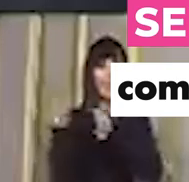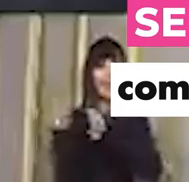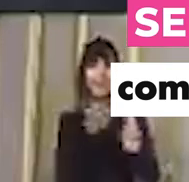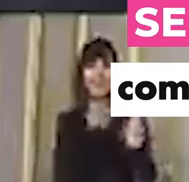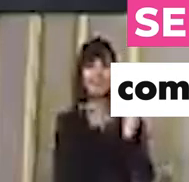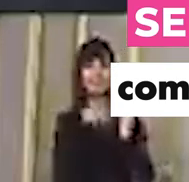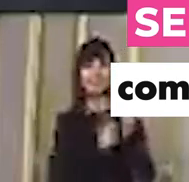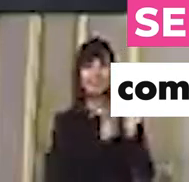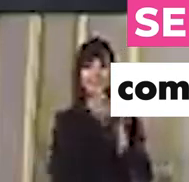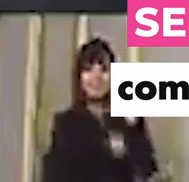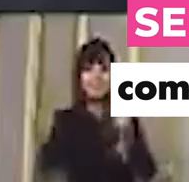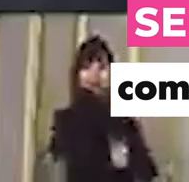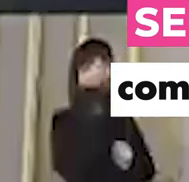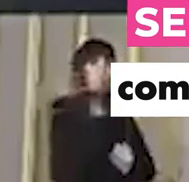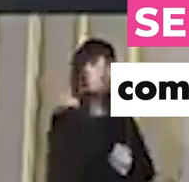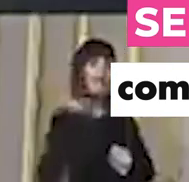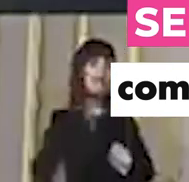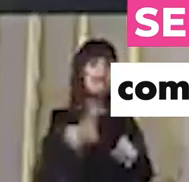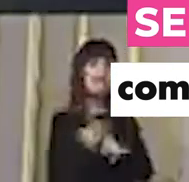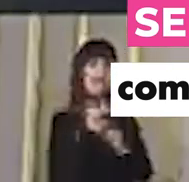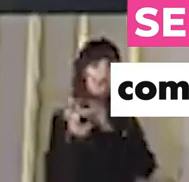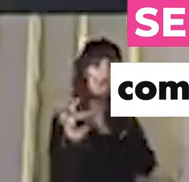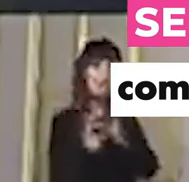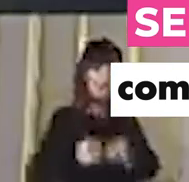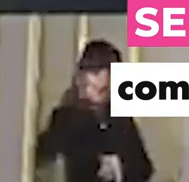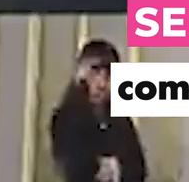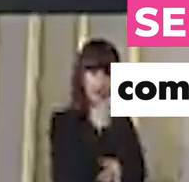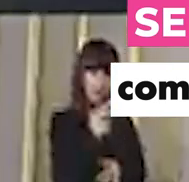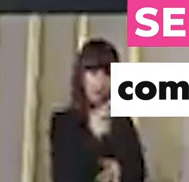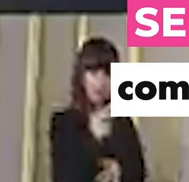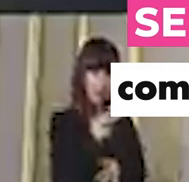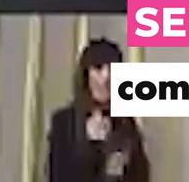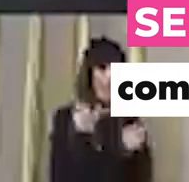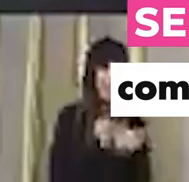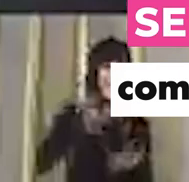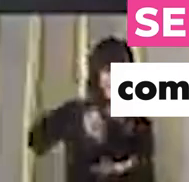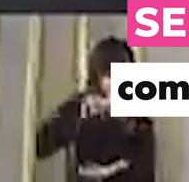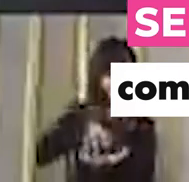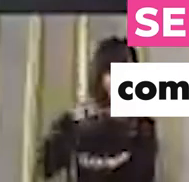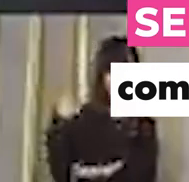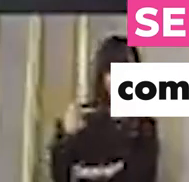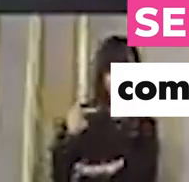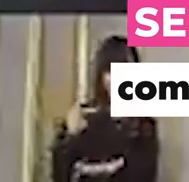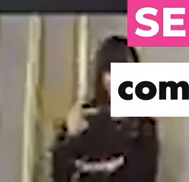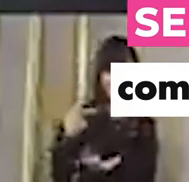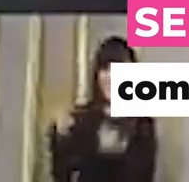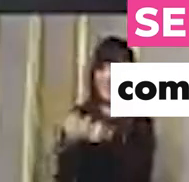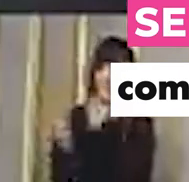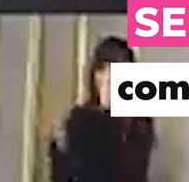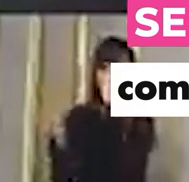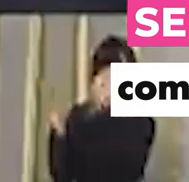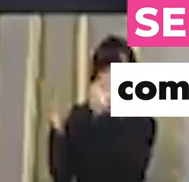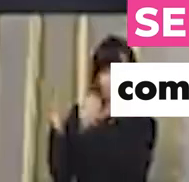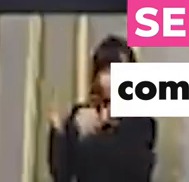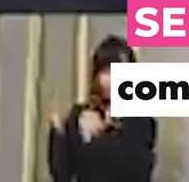sustituto de Miguel Barbosa Huerta. Fue electo por 38 votos a favor y 1 en contra. El